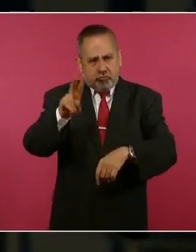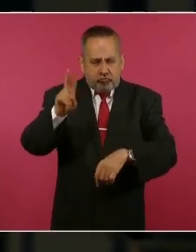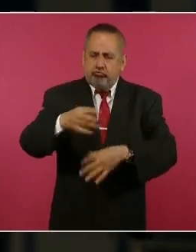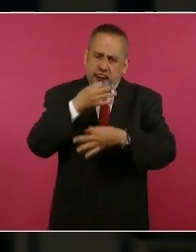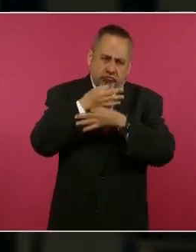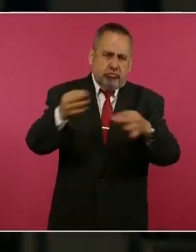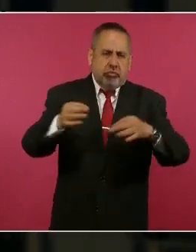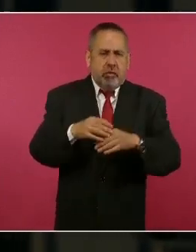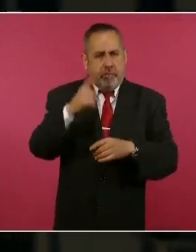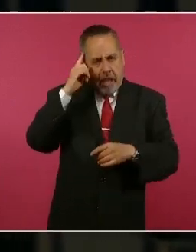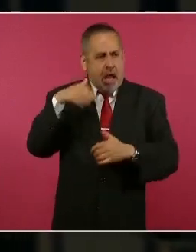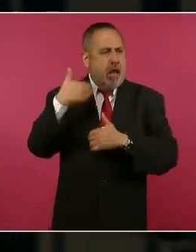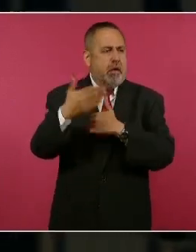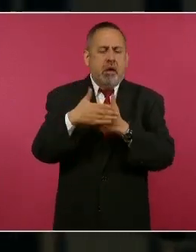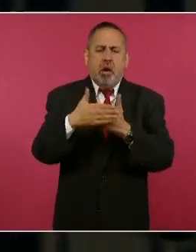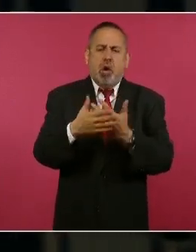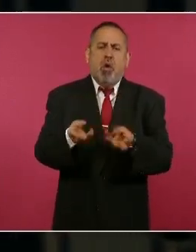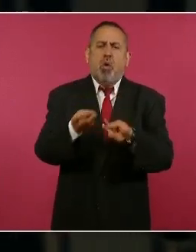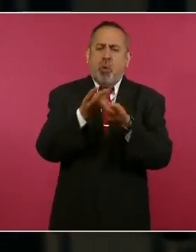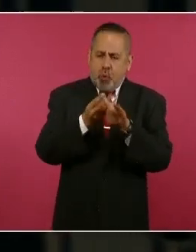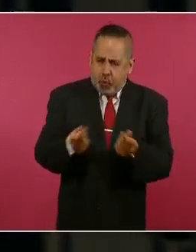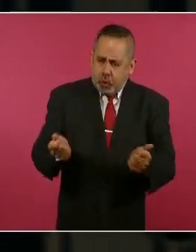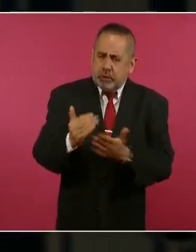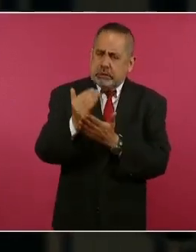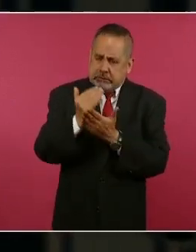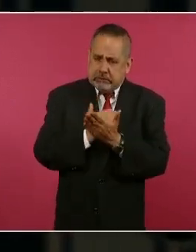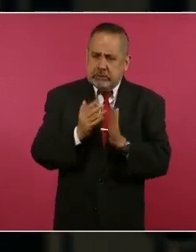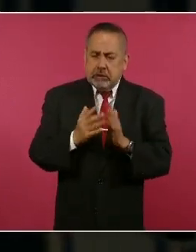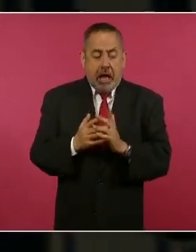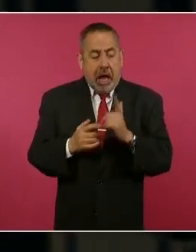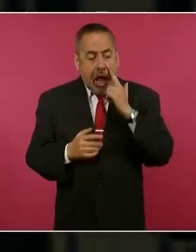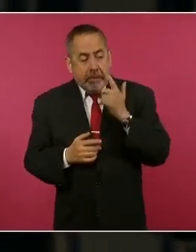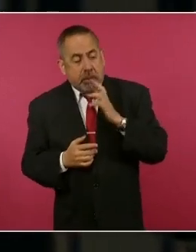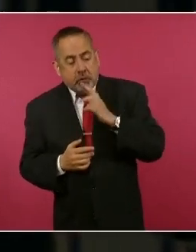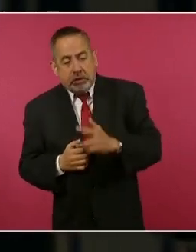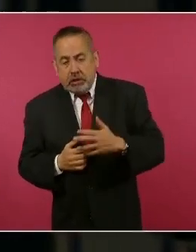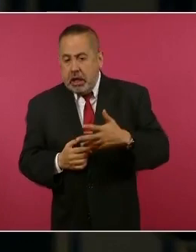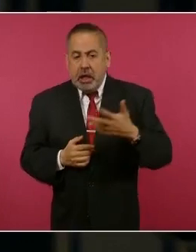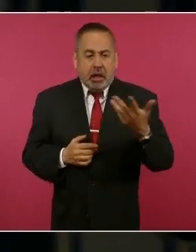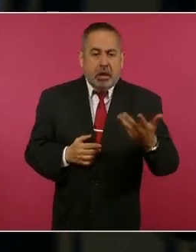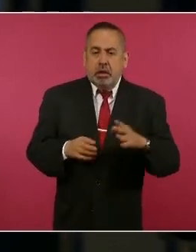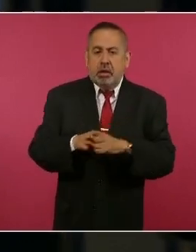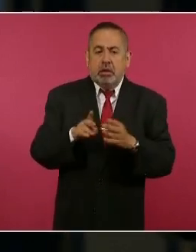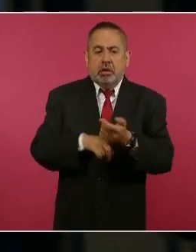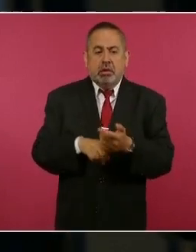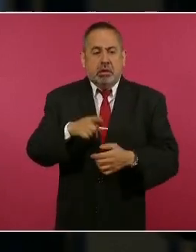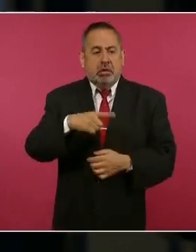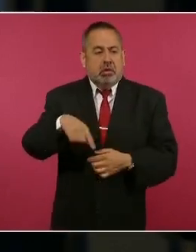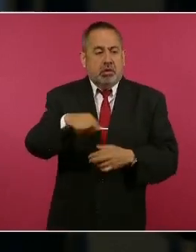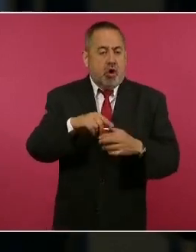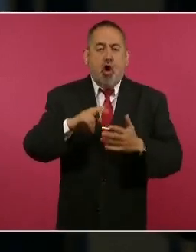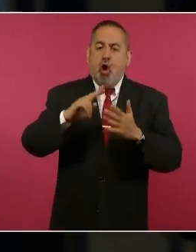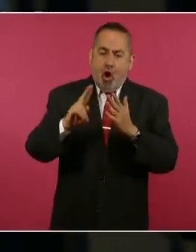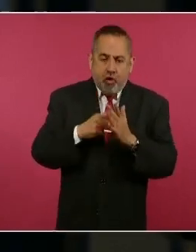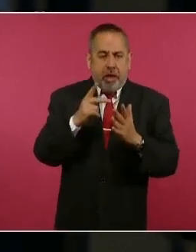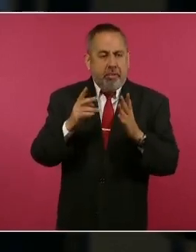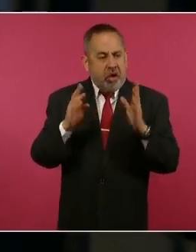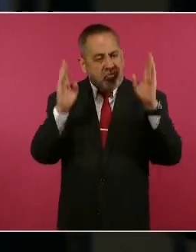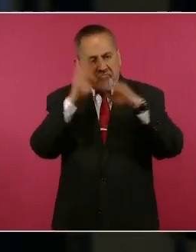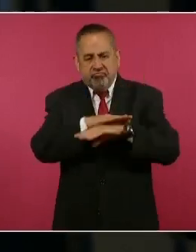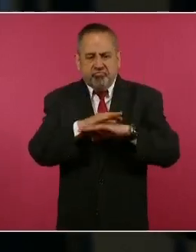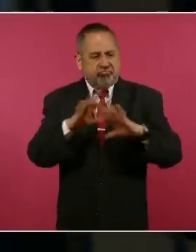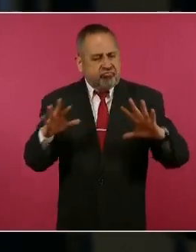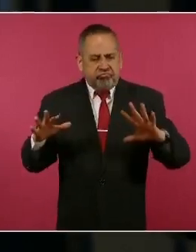pues llegue a buen puerto? Se espera tener una respuesta, se espera pues que los lazos nuevamente pues tal